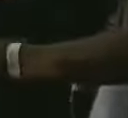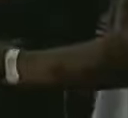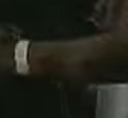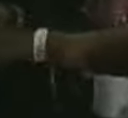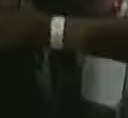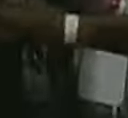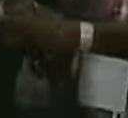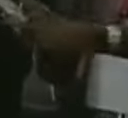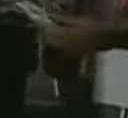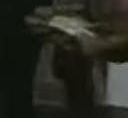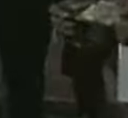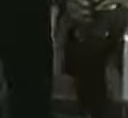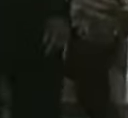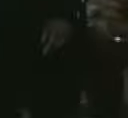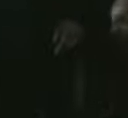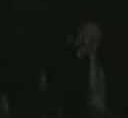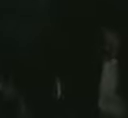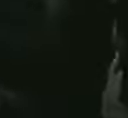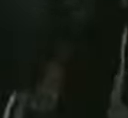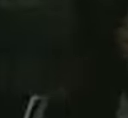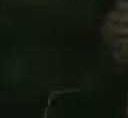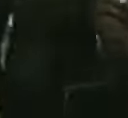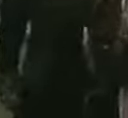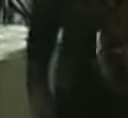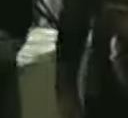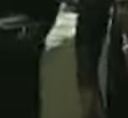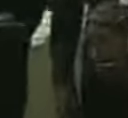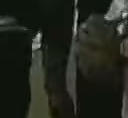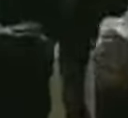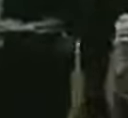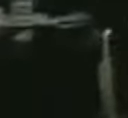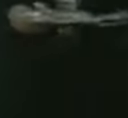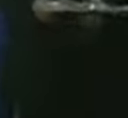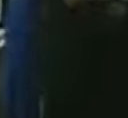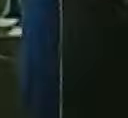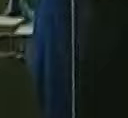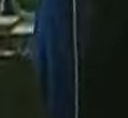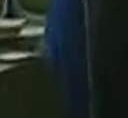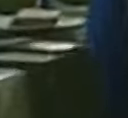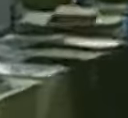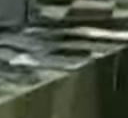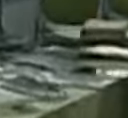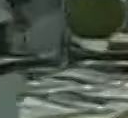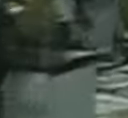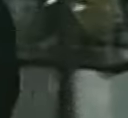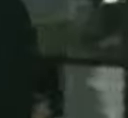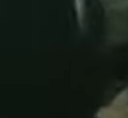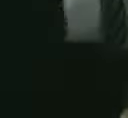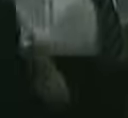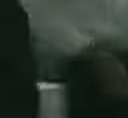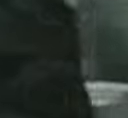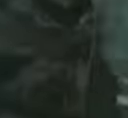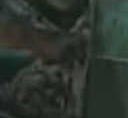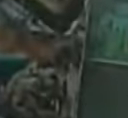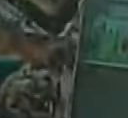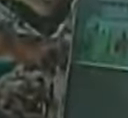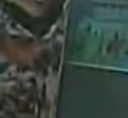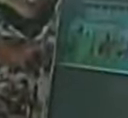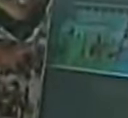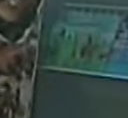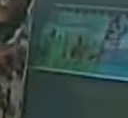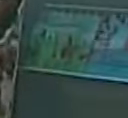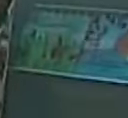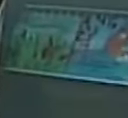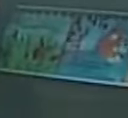de otros aspectos de su hermosa cultura. Gracias a todas y a todos los